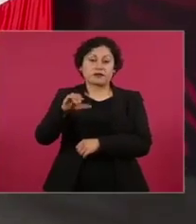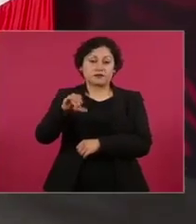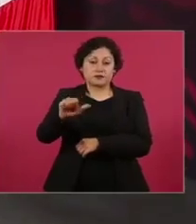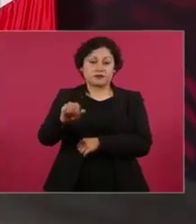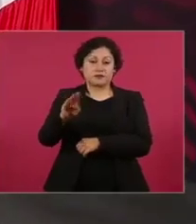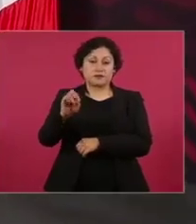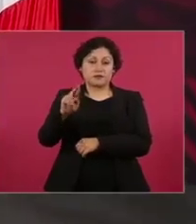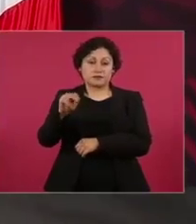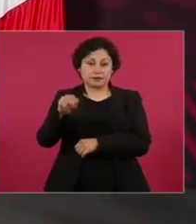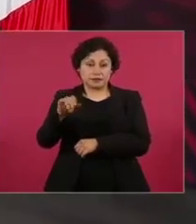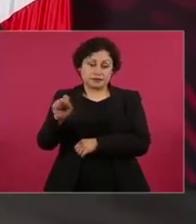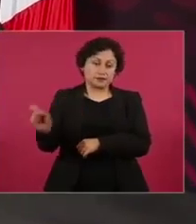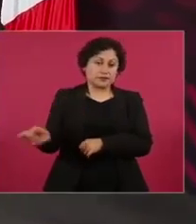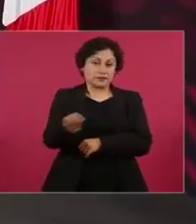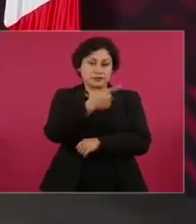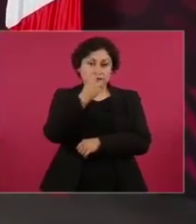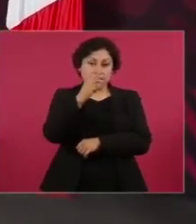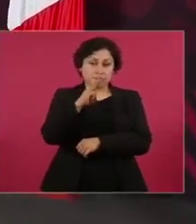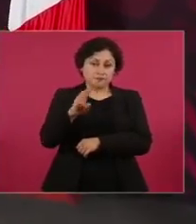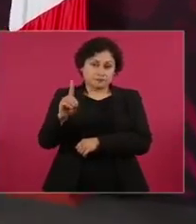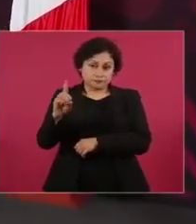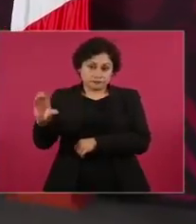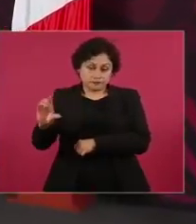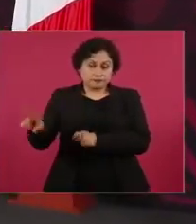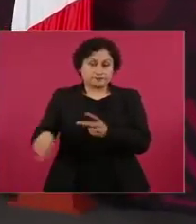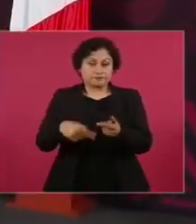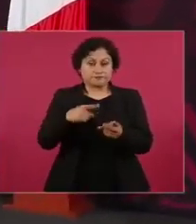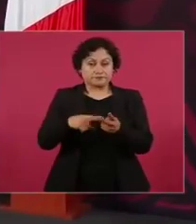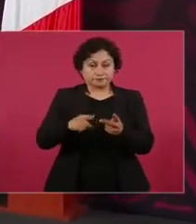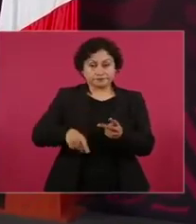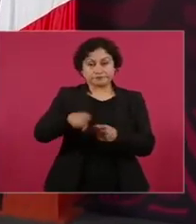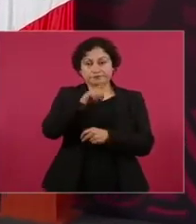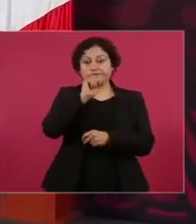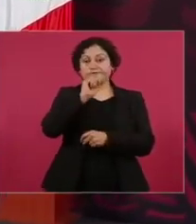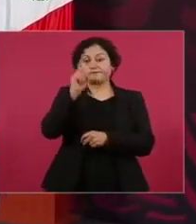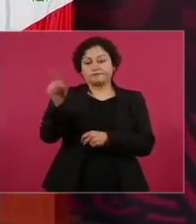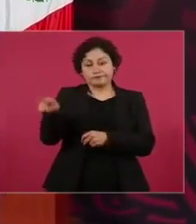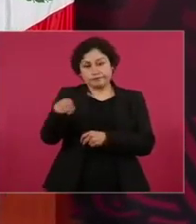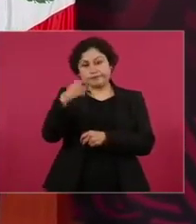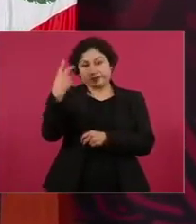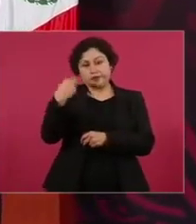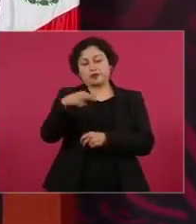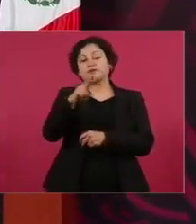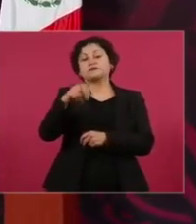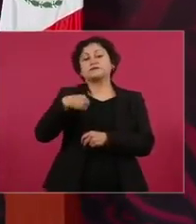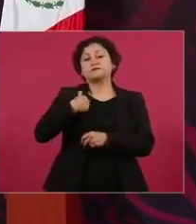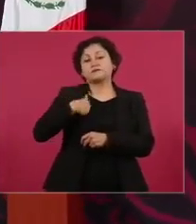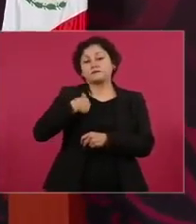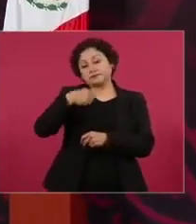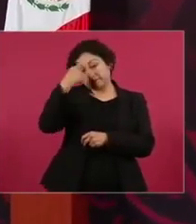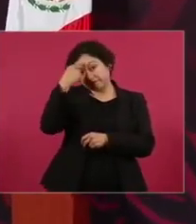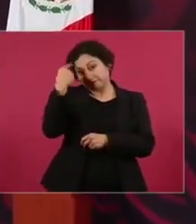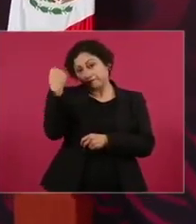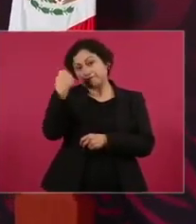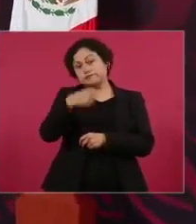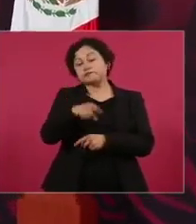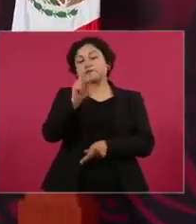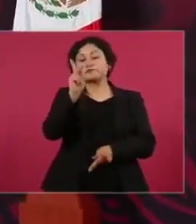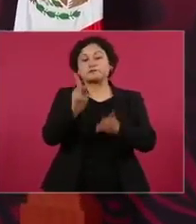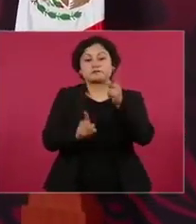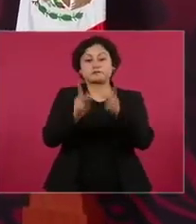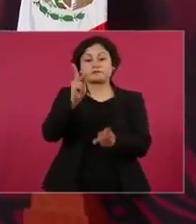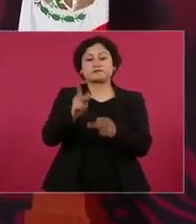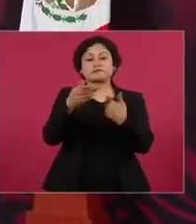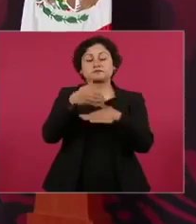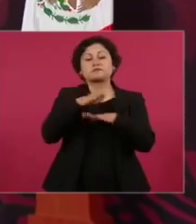estar también en Canadá para tratar asuntos de